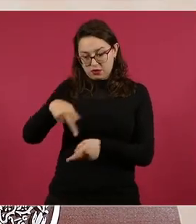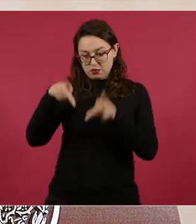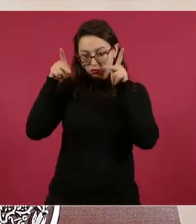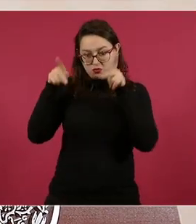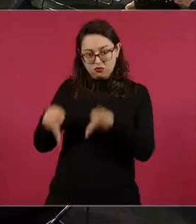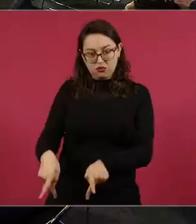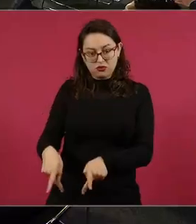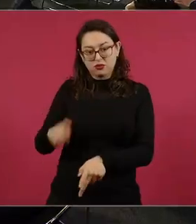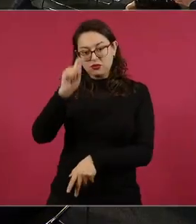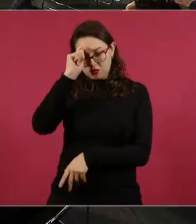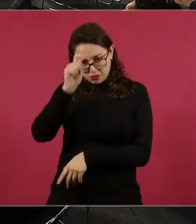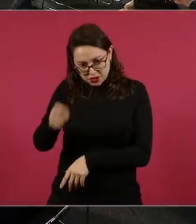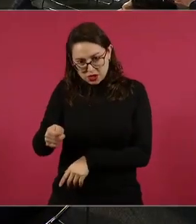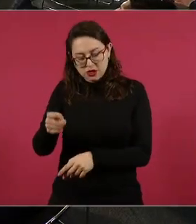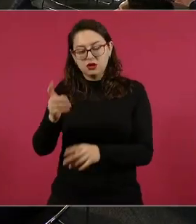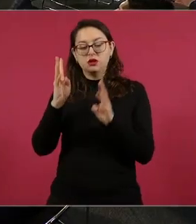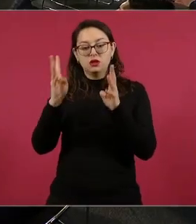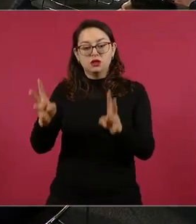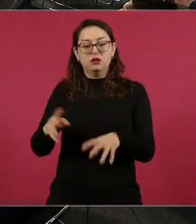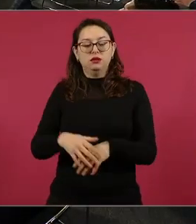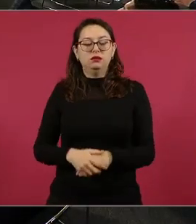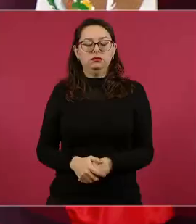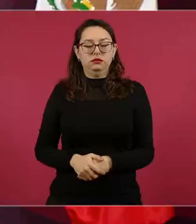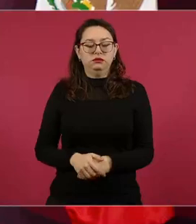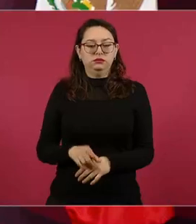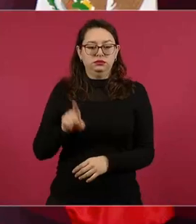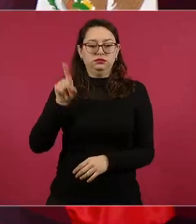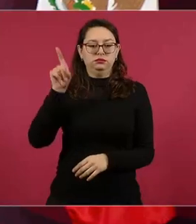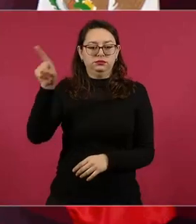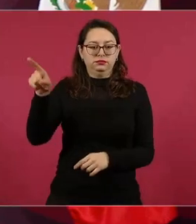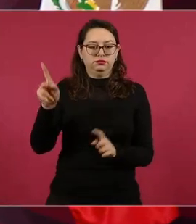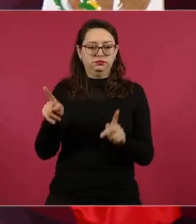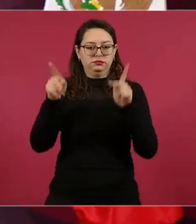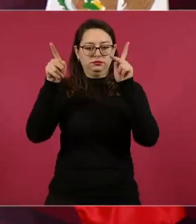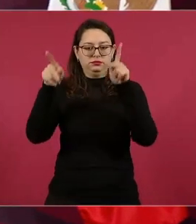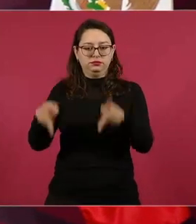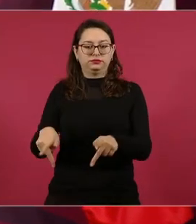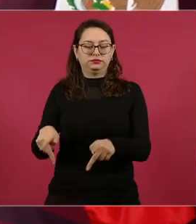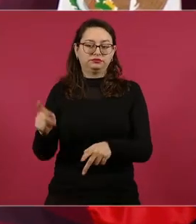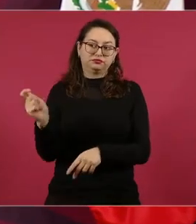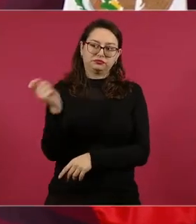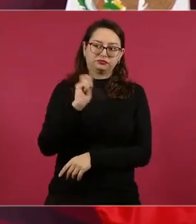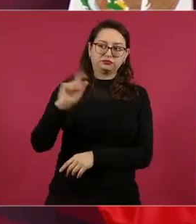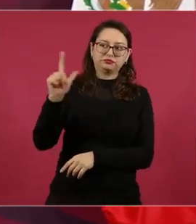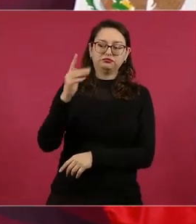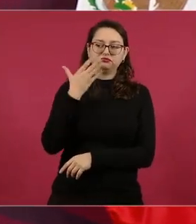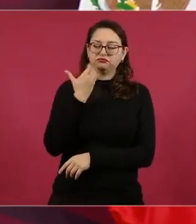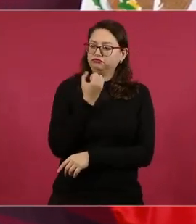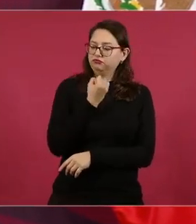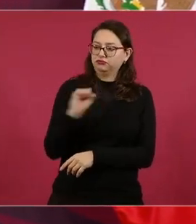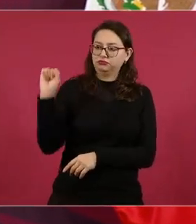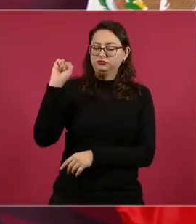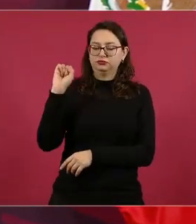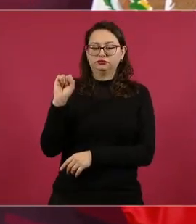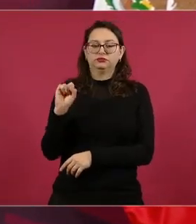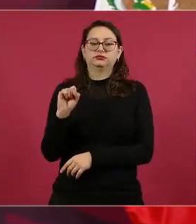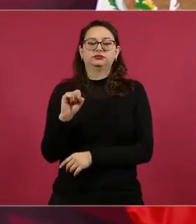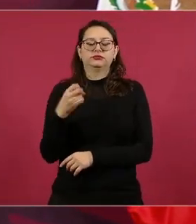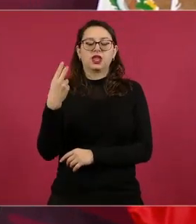y está enterrado en el panteón de las personalidades